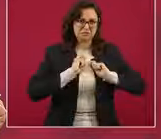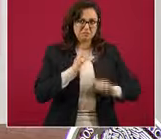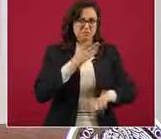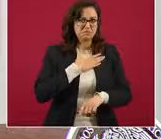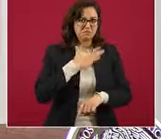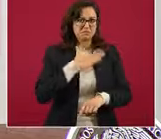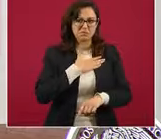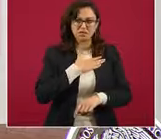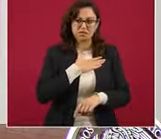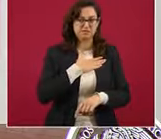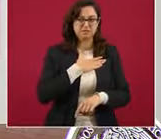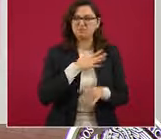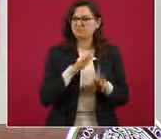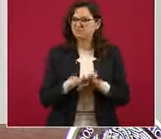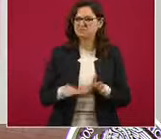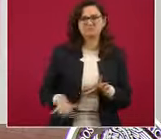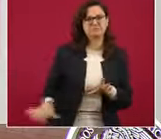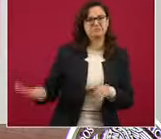y